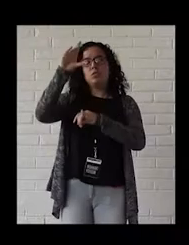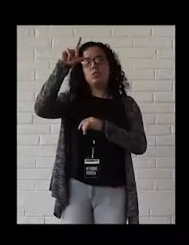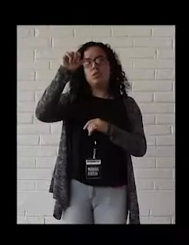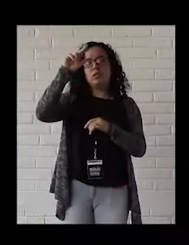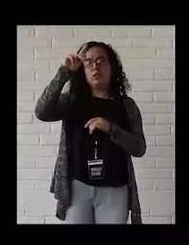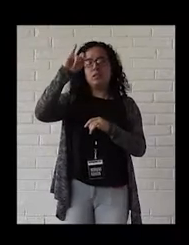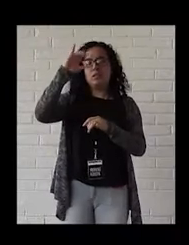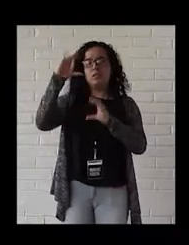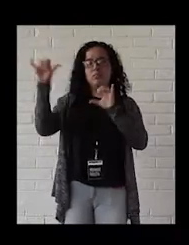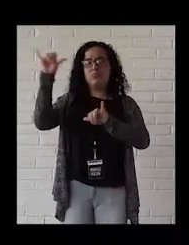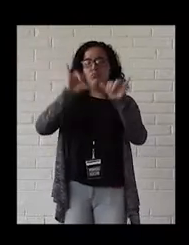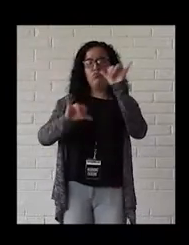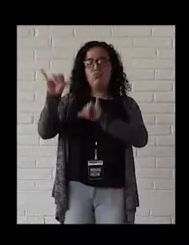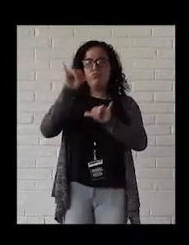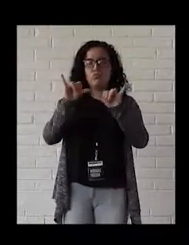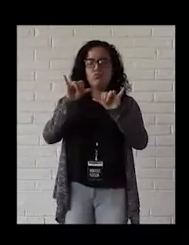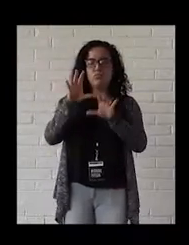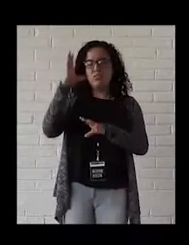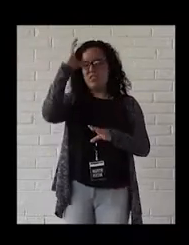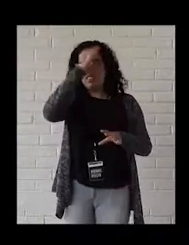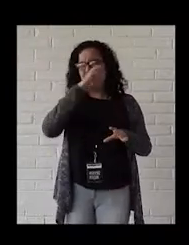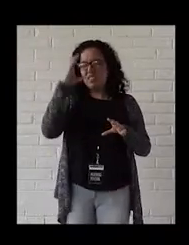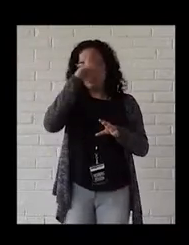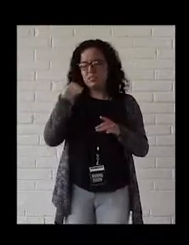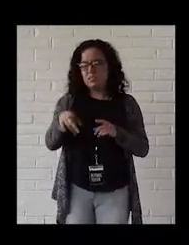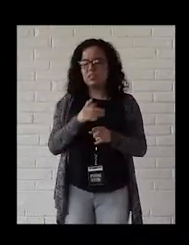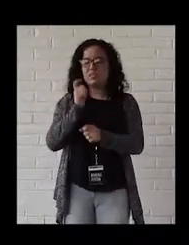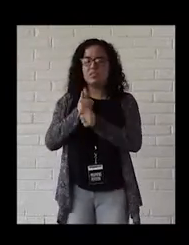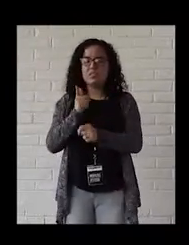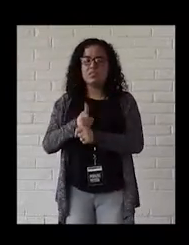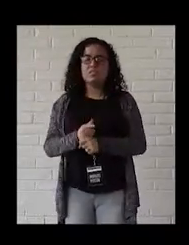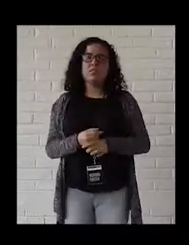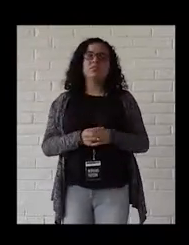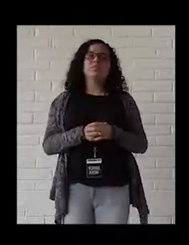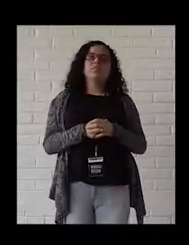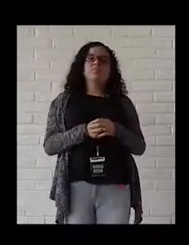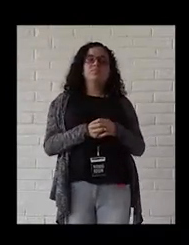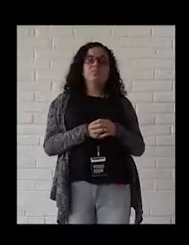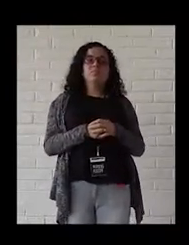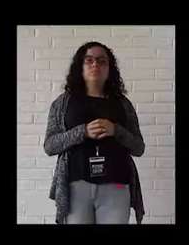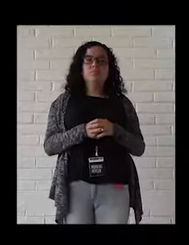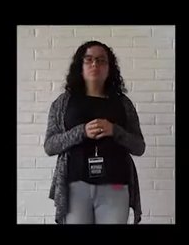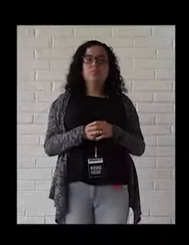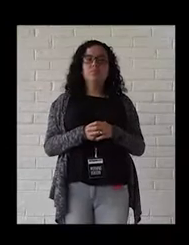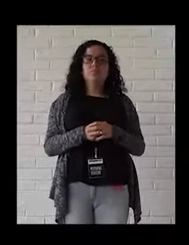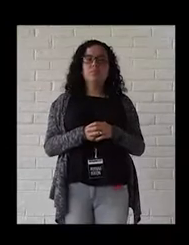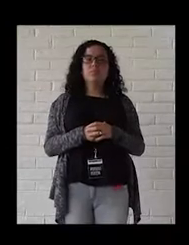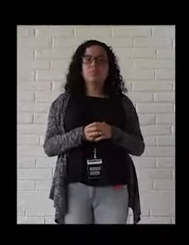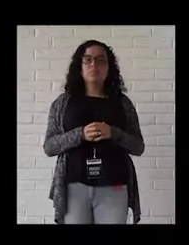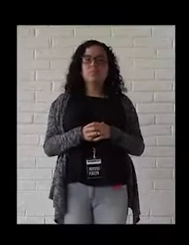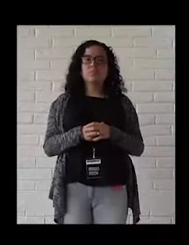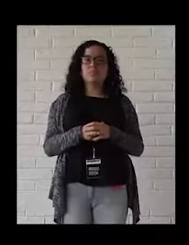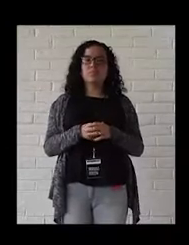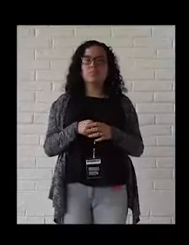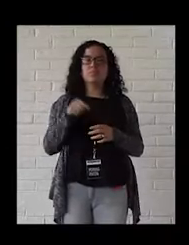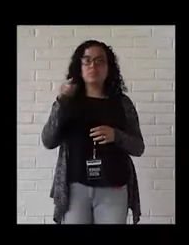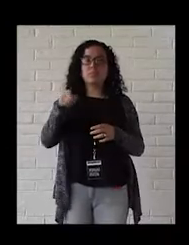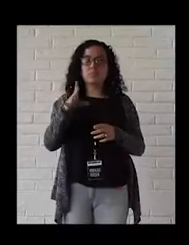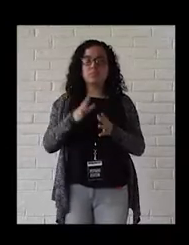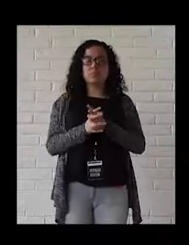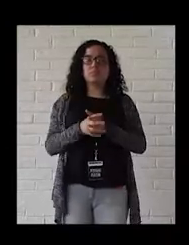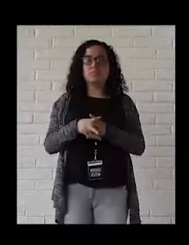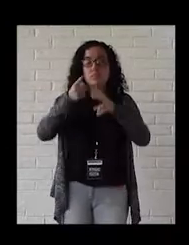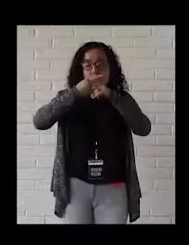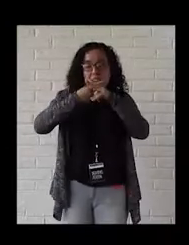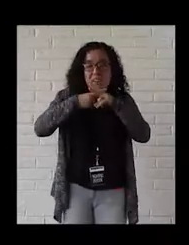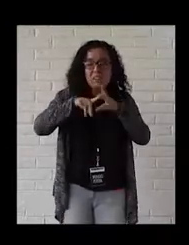esto que era la materia, la ciencia de la materia. Y hay un descubrimiento en especial, que esto empiezan a estudiar el átomo, y se